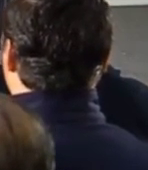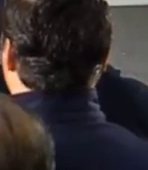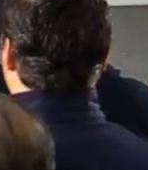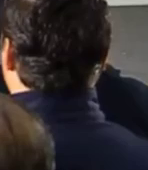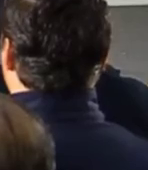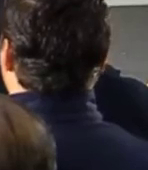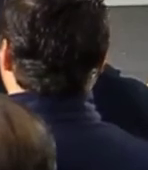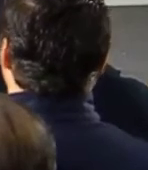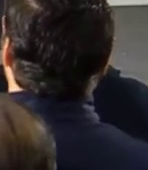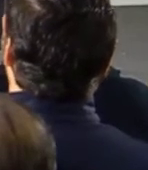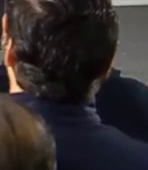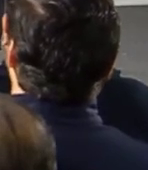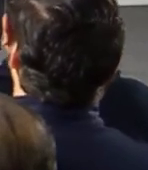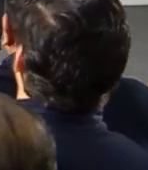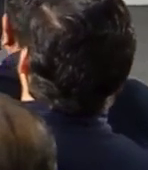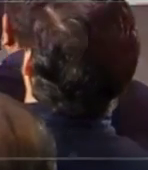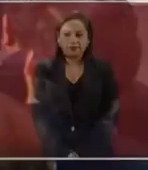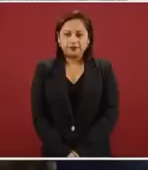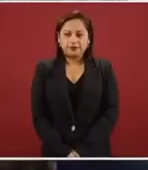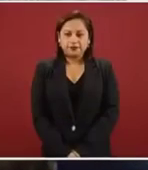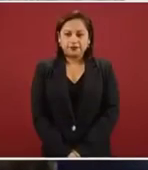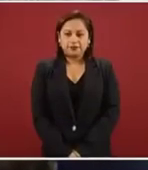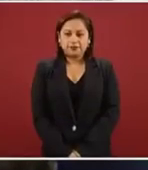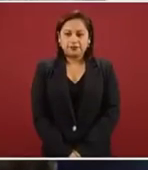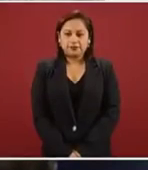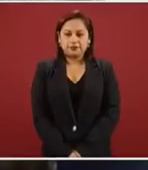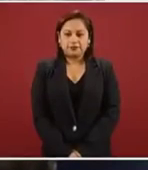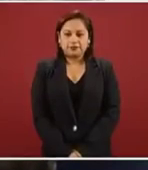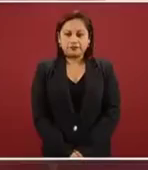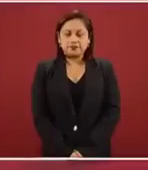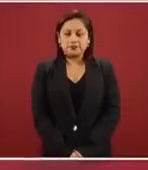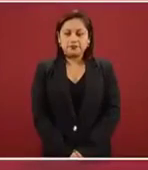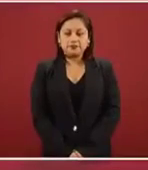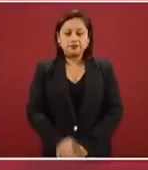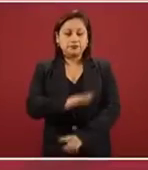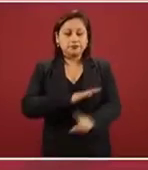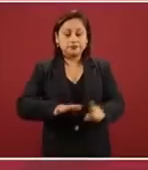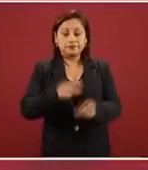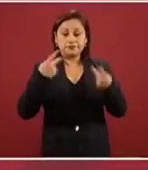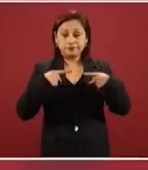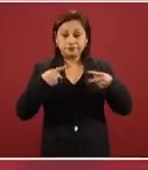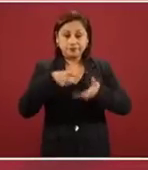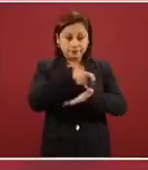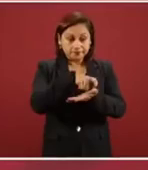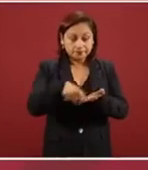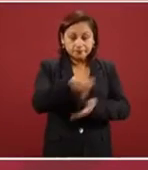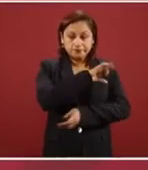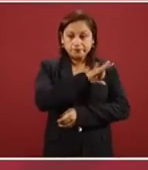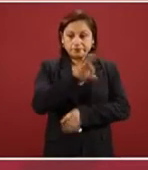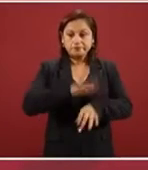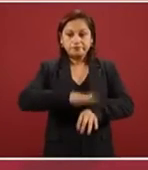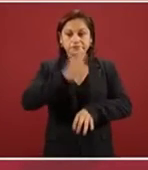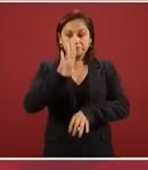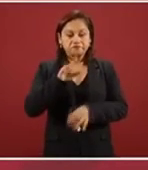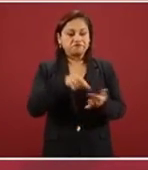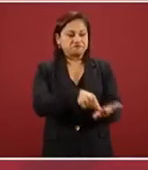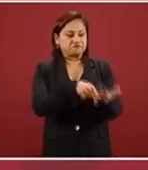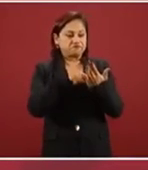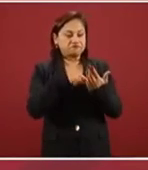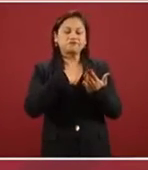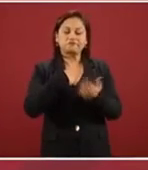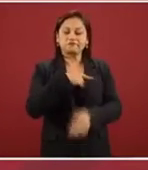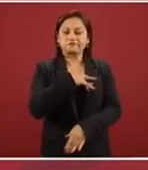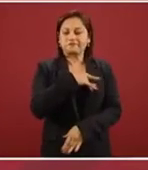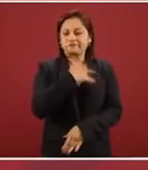tenga más poder de compra, poder adquisitivo. El otro indicador